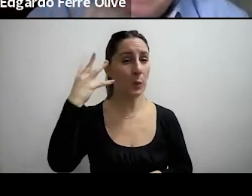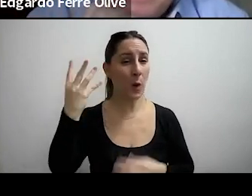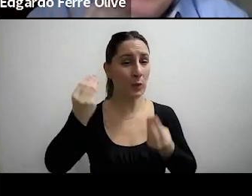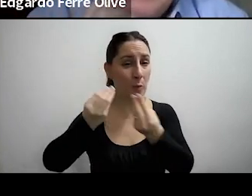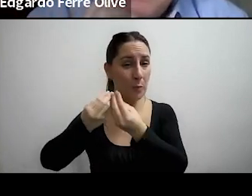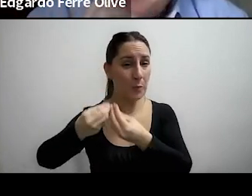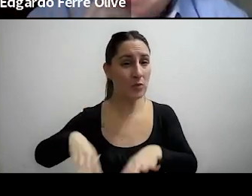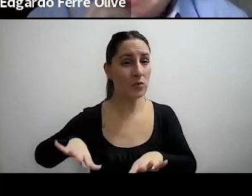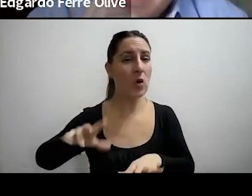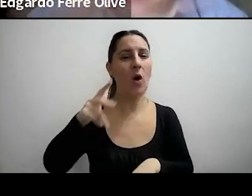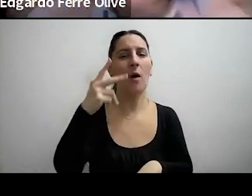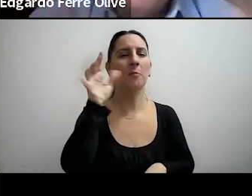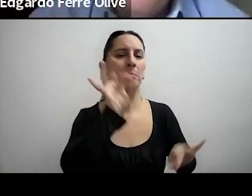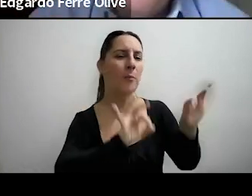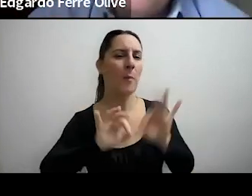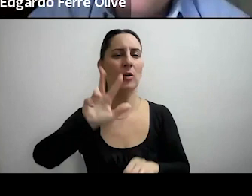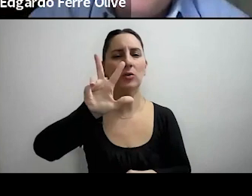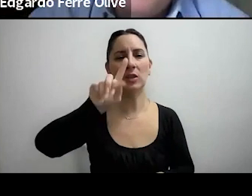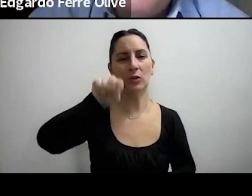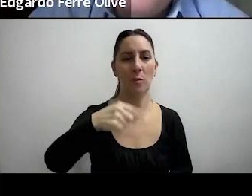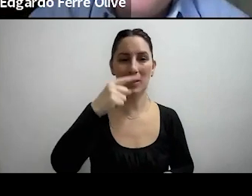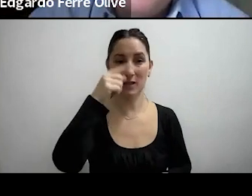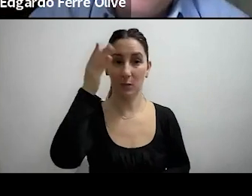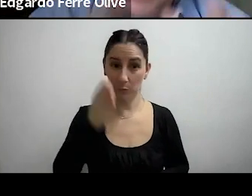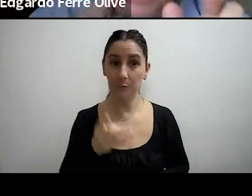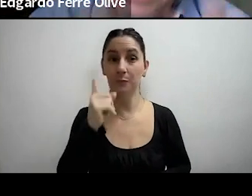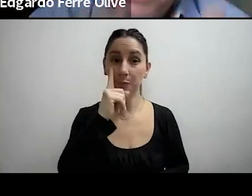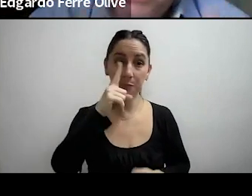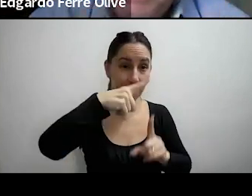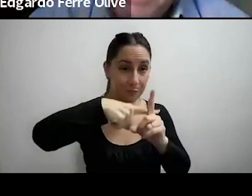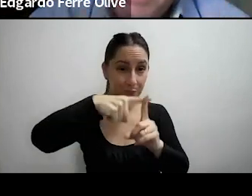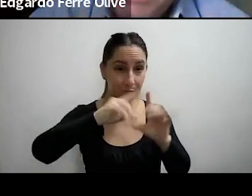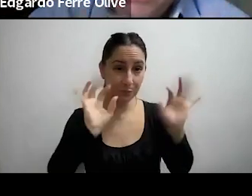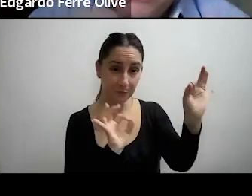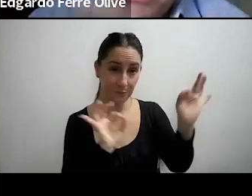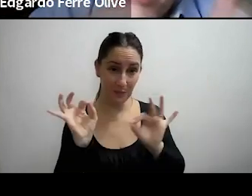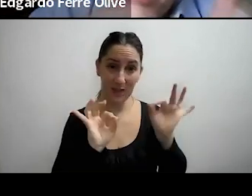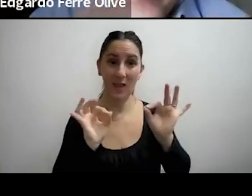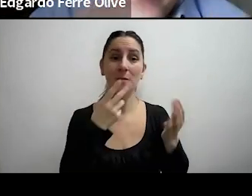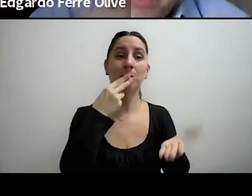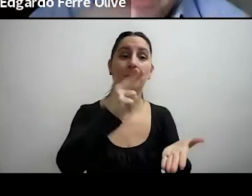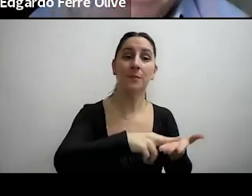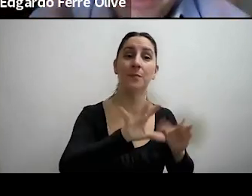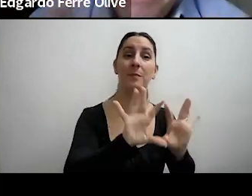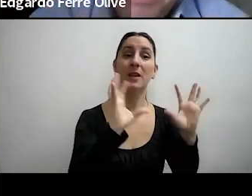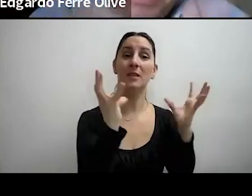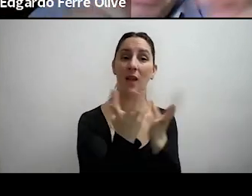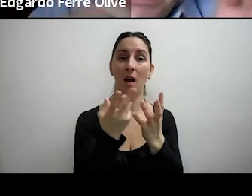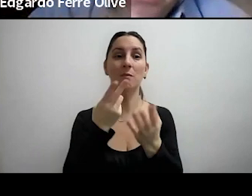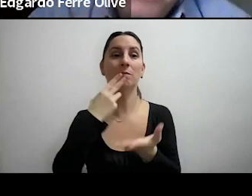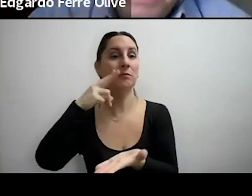ronda el 3,7%. Aquí hay que ser muy cuidadoso con la medición, en el sentido que tiene que ser tributo ambiental, no tributo por recaudar, por